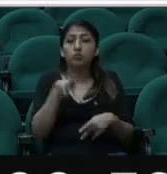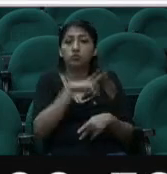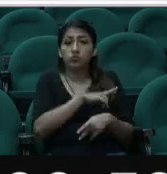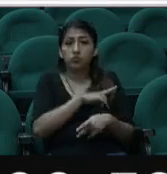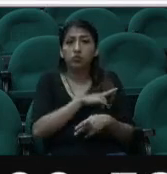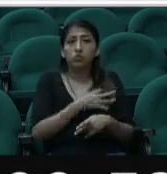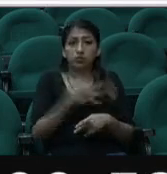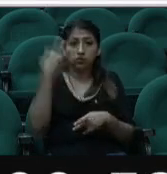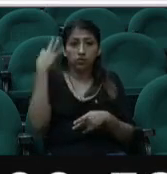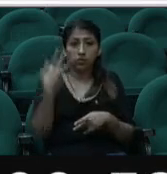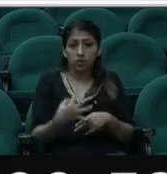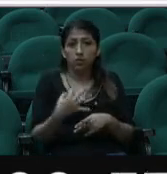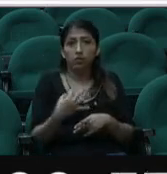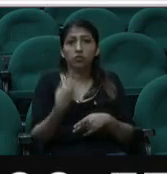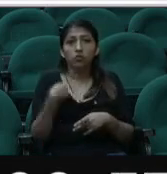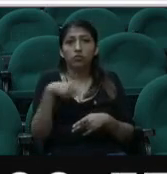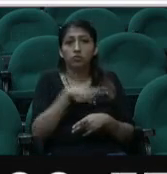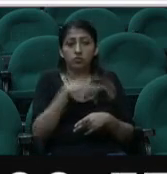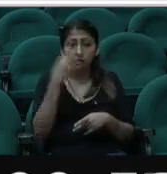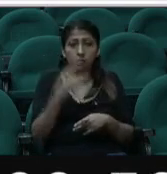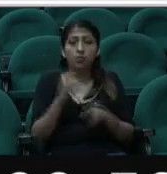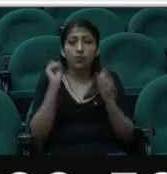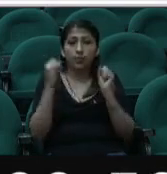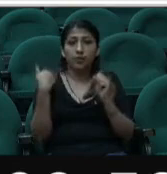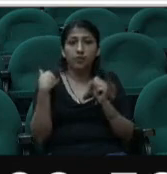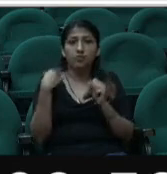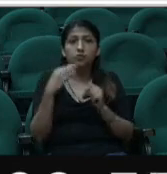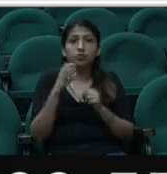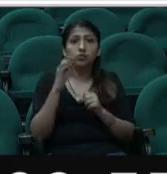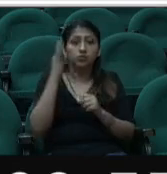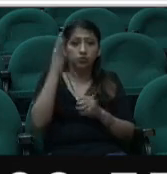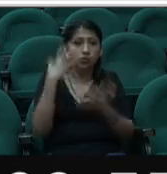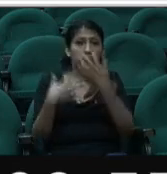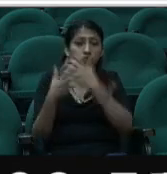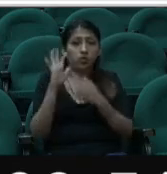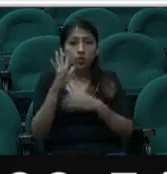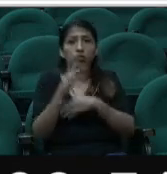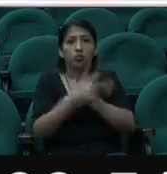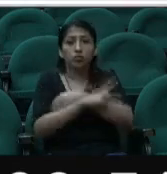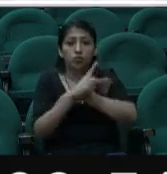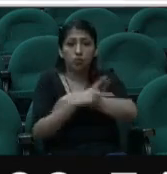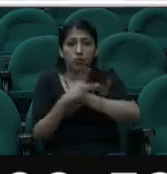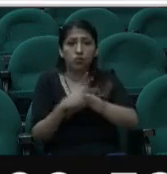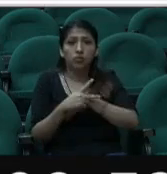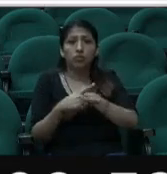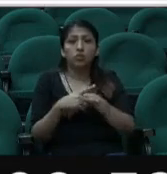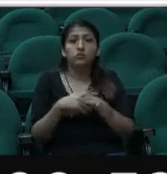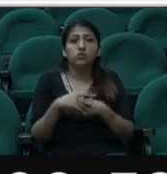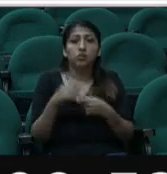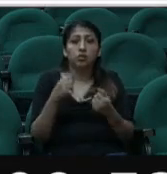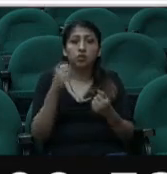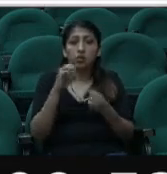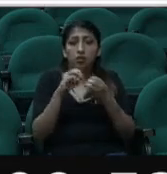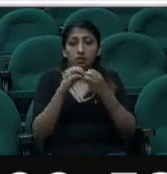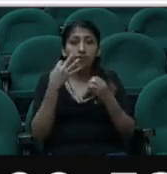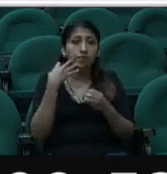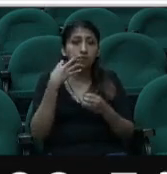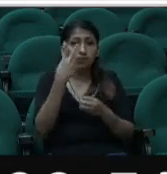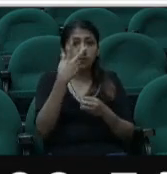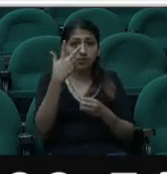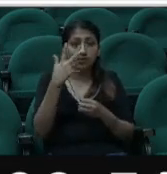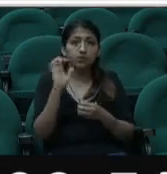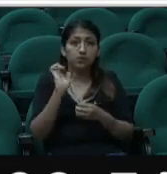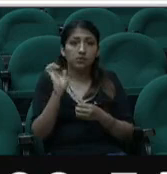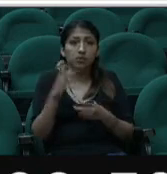estamos convencidos y estamos convencidos que vamos a hacer historia en la política en la provincia hasta la fecha con fecha 23 de enero